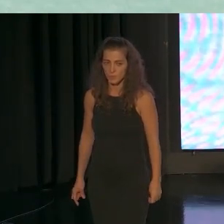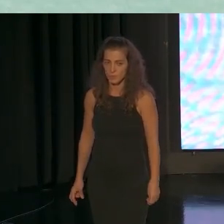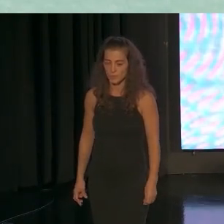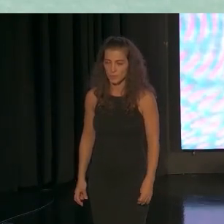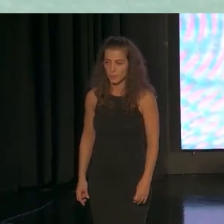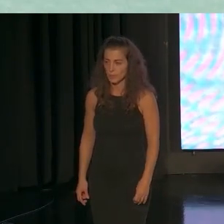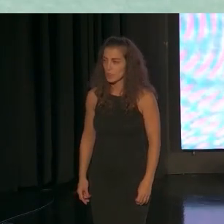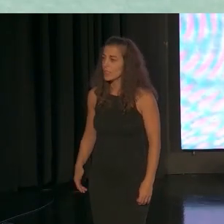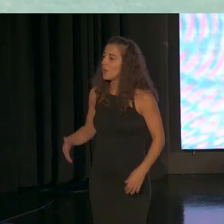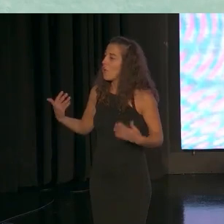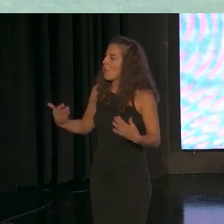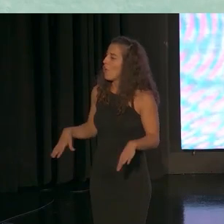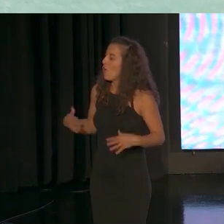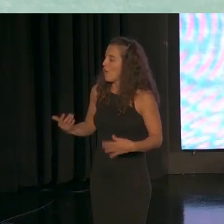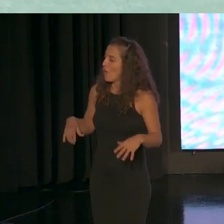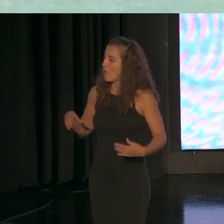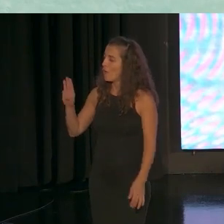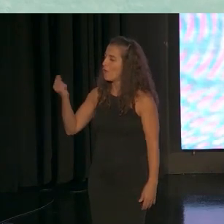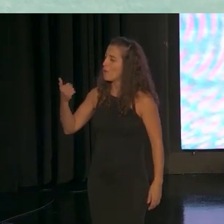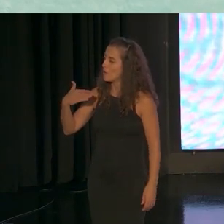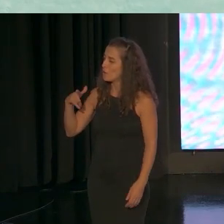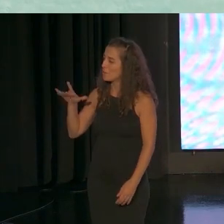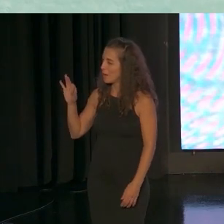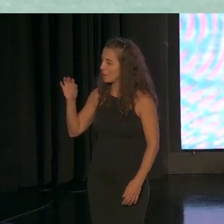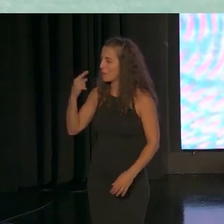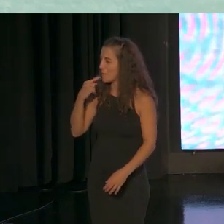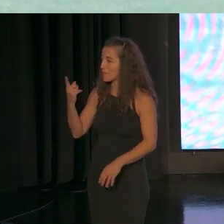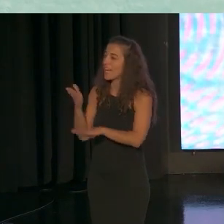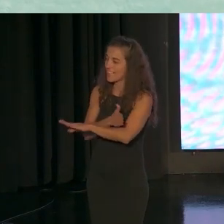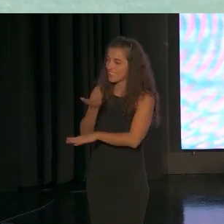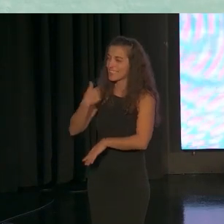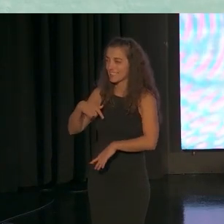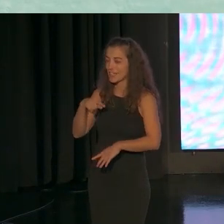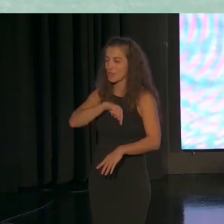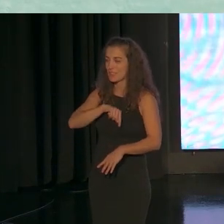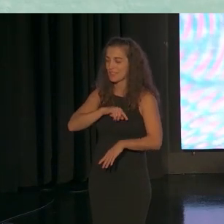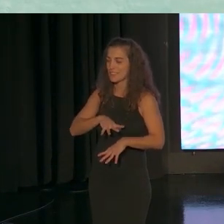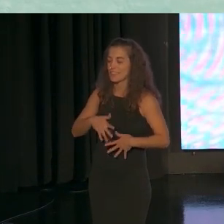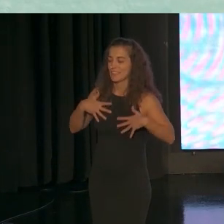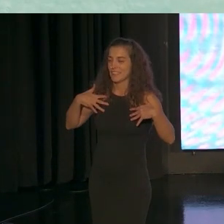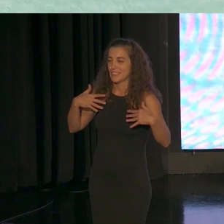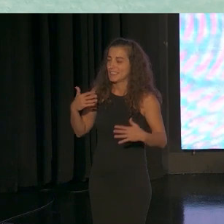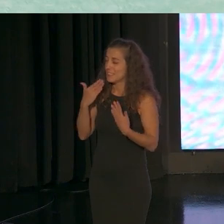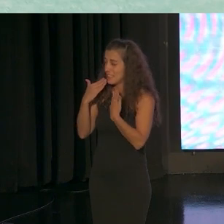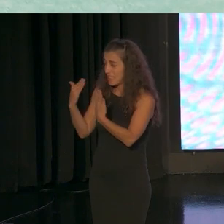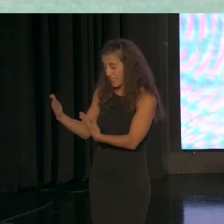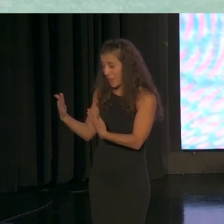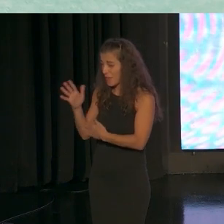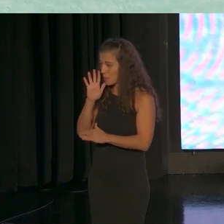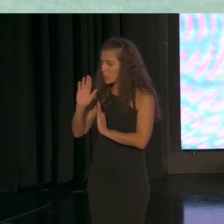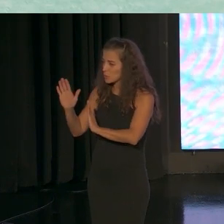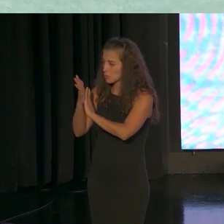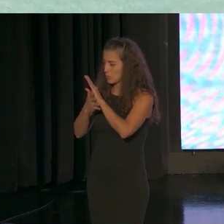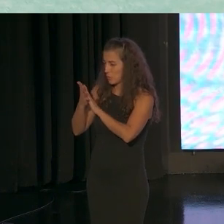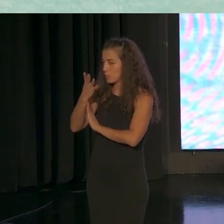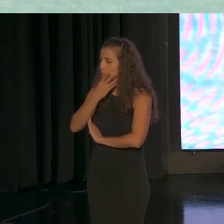Uf Pablo ya dijimos anoche que iba a ser intenso eh Muchísimas gracias por por tus bonitas